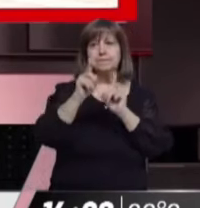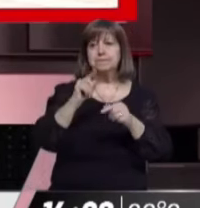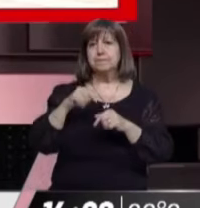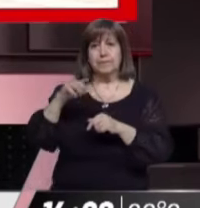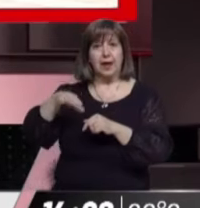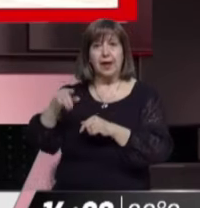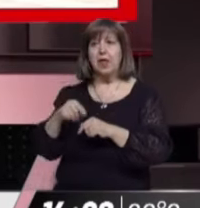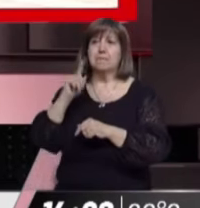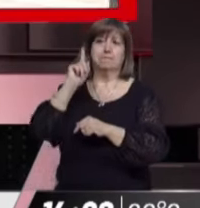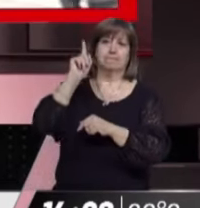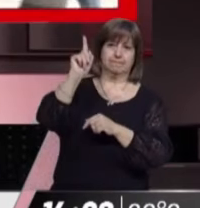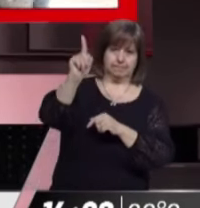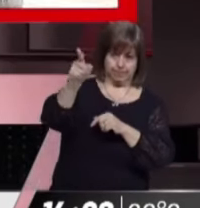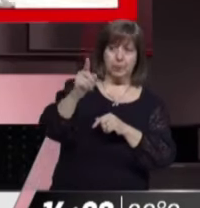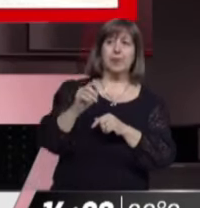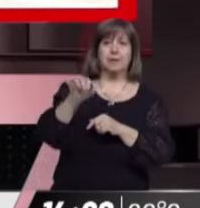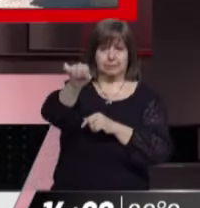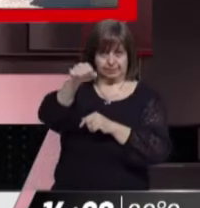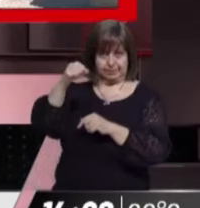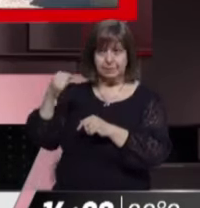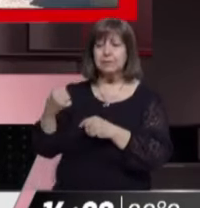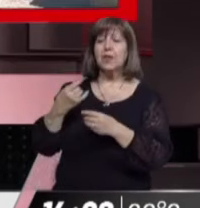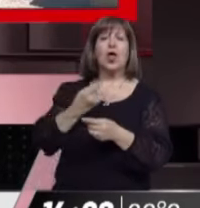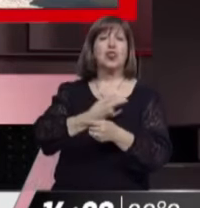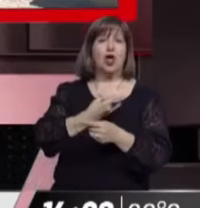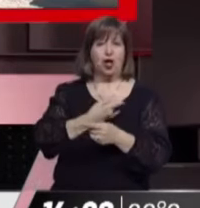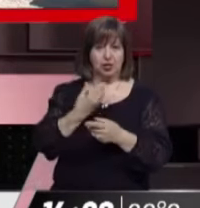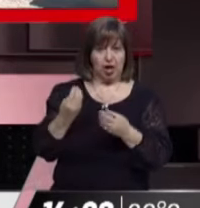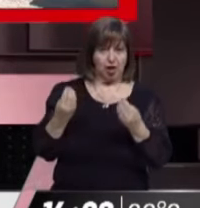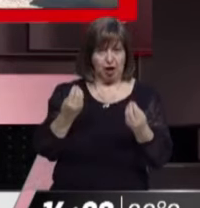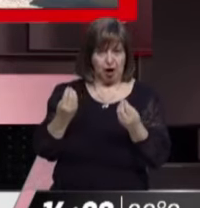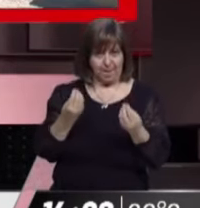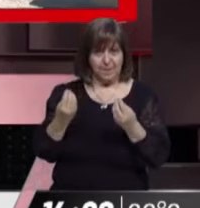de dar credibilidad